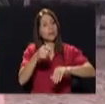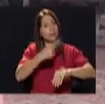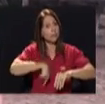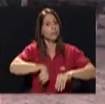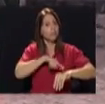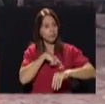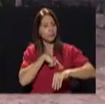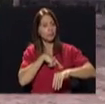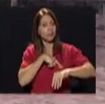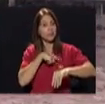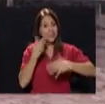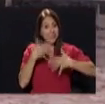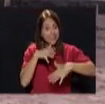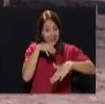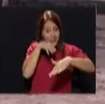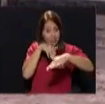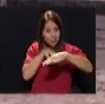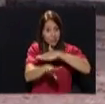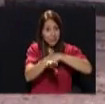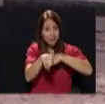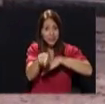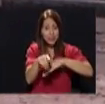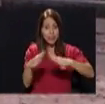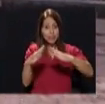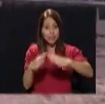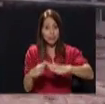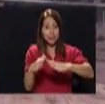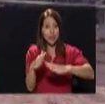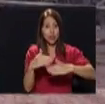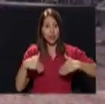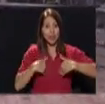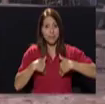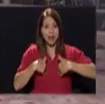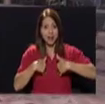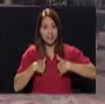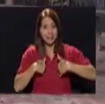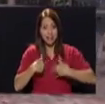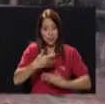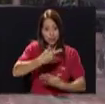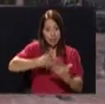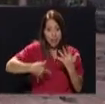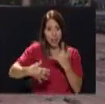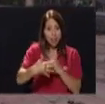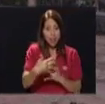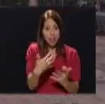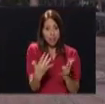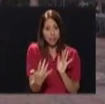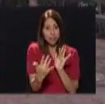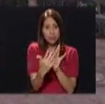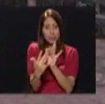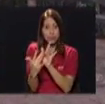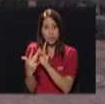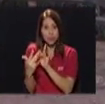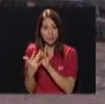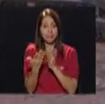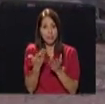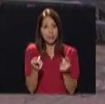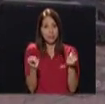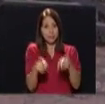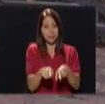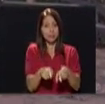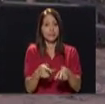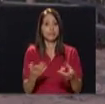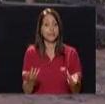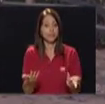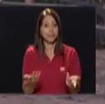esto, nos vemos como inmersos en el hábitat de los animales y viceversa, ¿verdad? Entonces es por esto que se